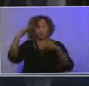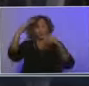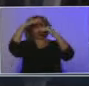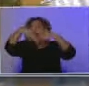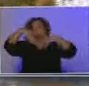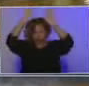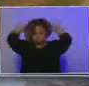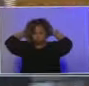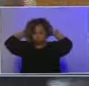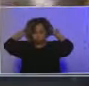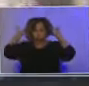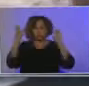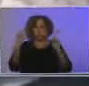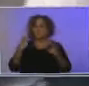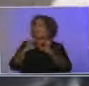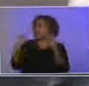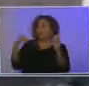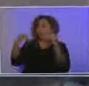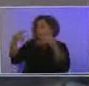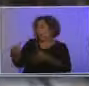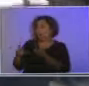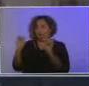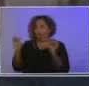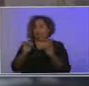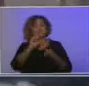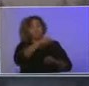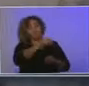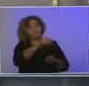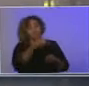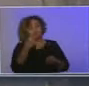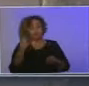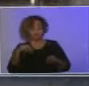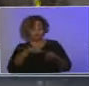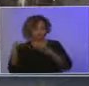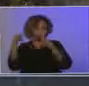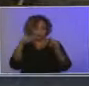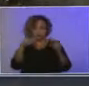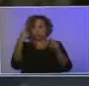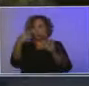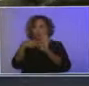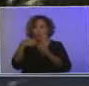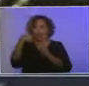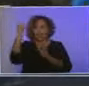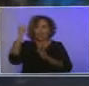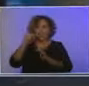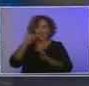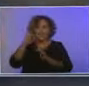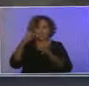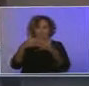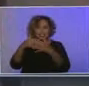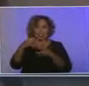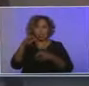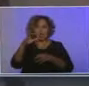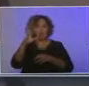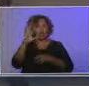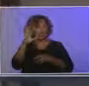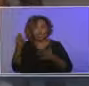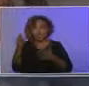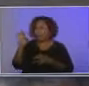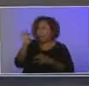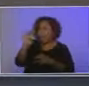todo el techo ese. ¿Se quedó sin nada? Sin nada, sin nada. Y entonces vinieron aquí los de allá afuera. ¿Los de FEMA vinieron? Sí,